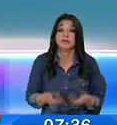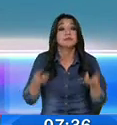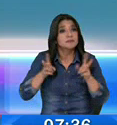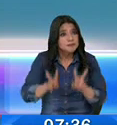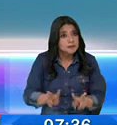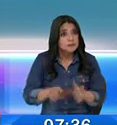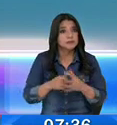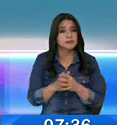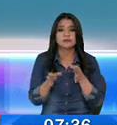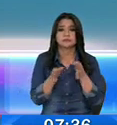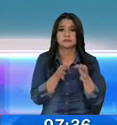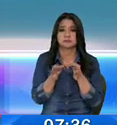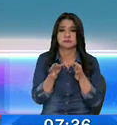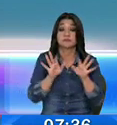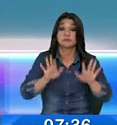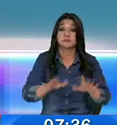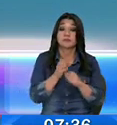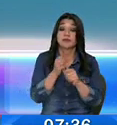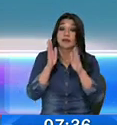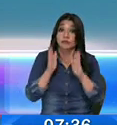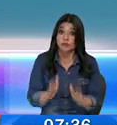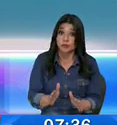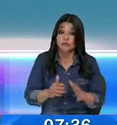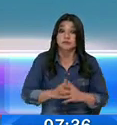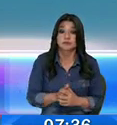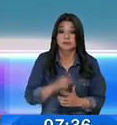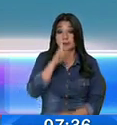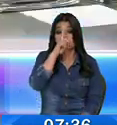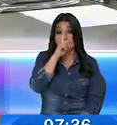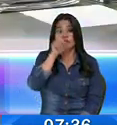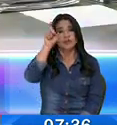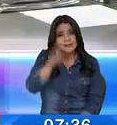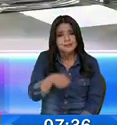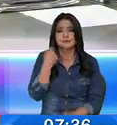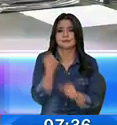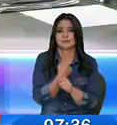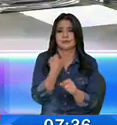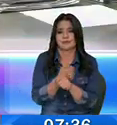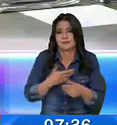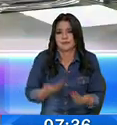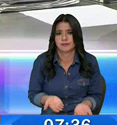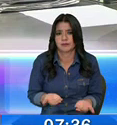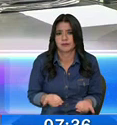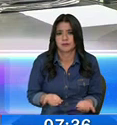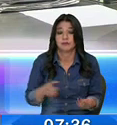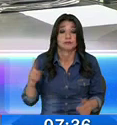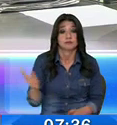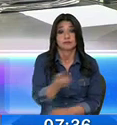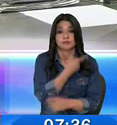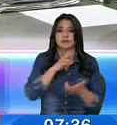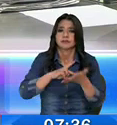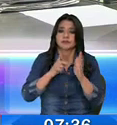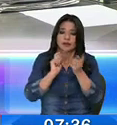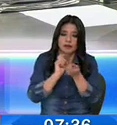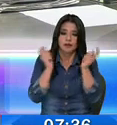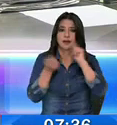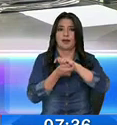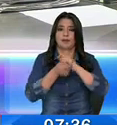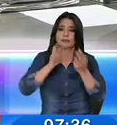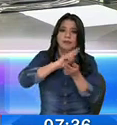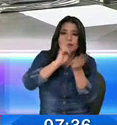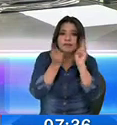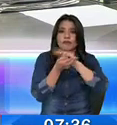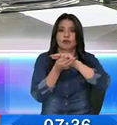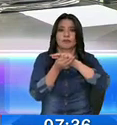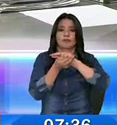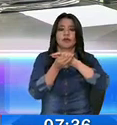deberíamos decirlo que por parte de los trabajadores necesitamos empleo entonces todo aquí implique modificar reformar